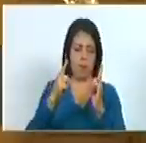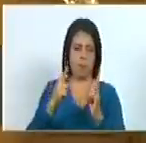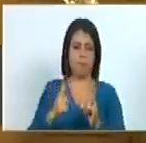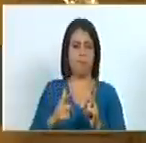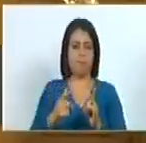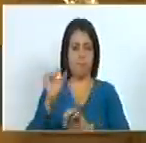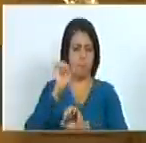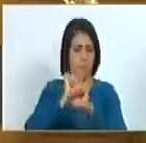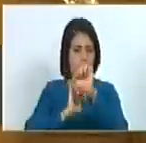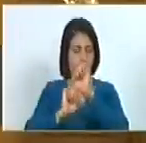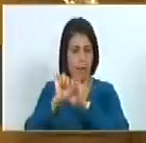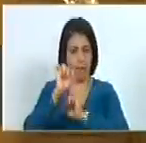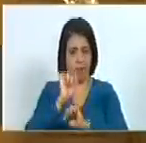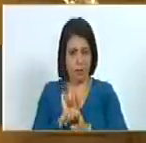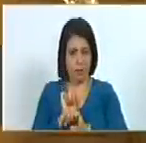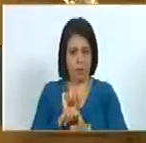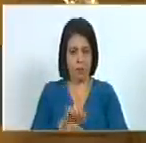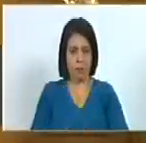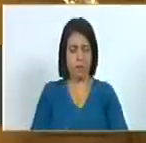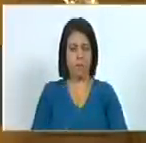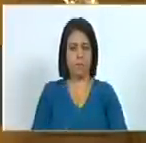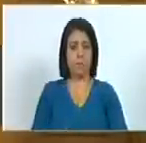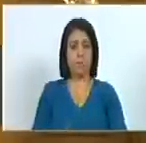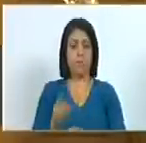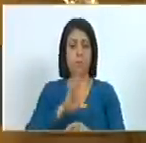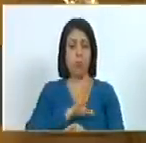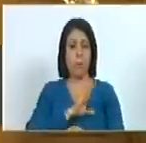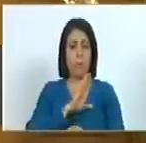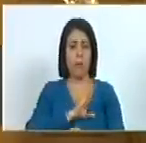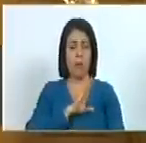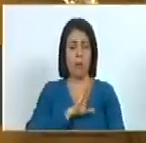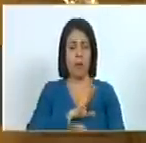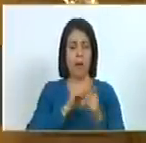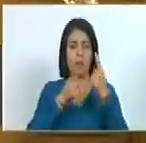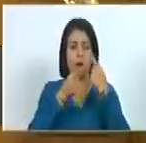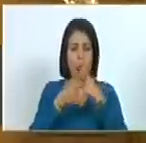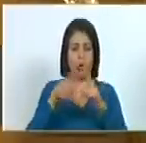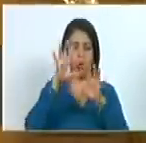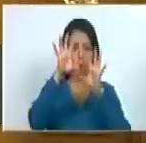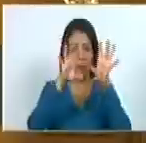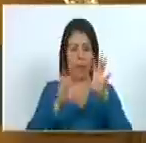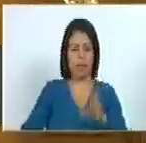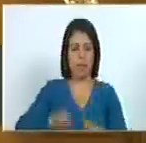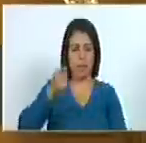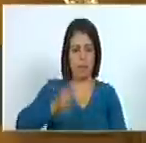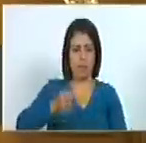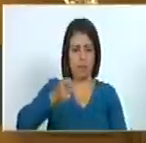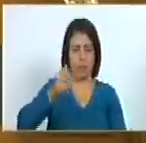la defensa de sus activos ante los tribunales